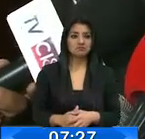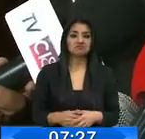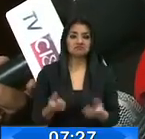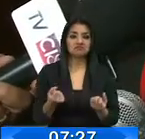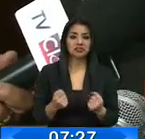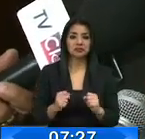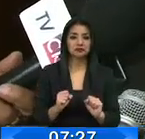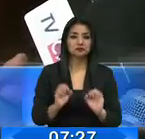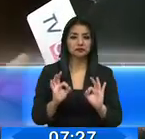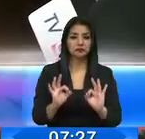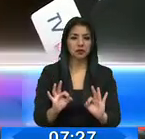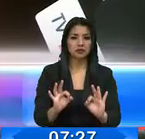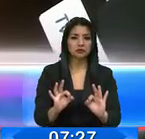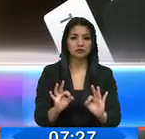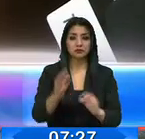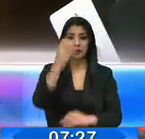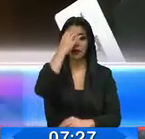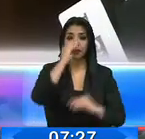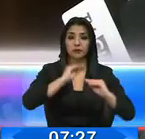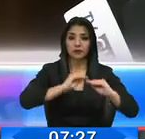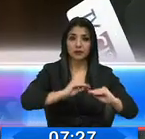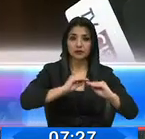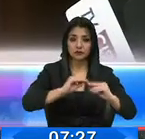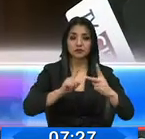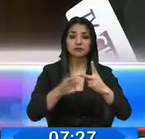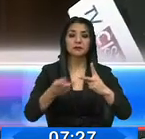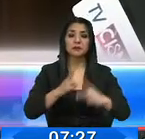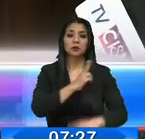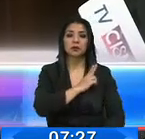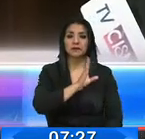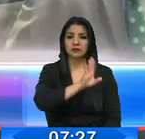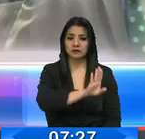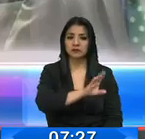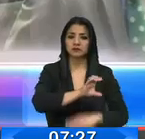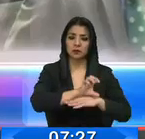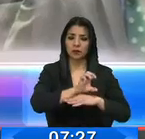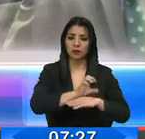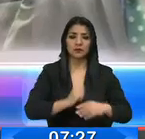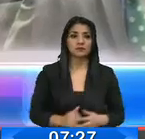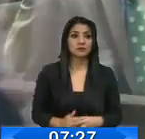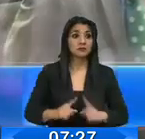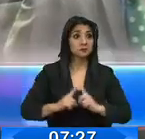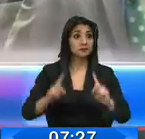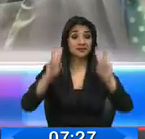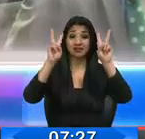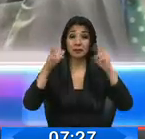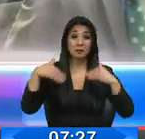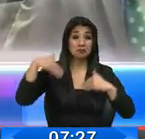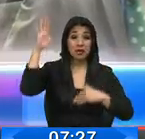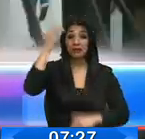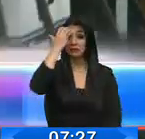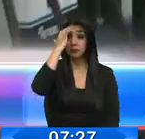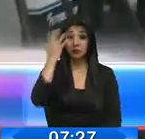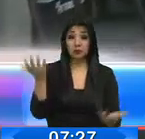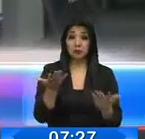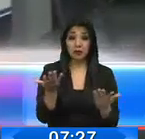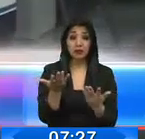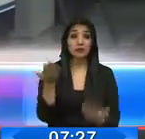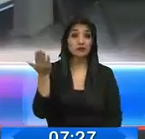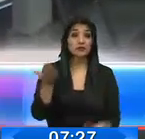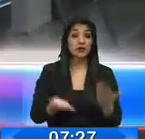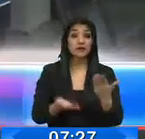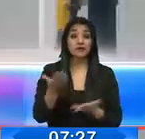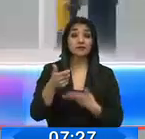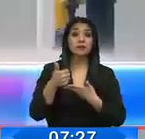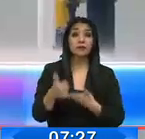hecho particularmente con la educación y con las universidades ecuatorianas? Pero el tema que preocupa en todas las bancadas es la posibilidad